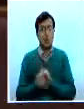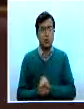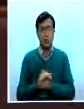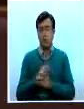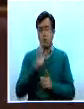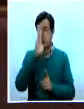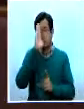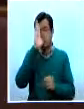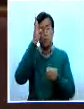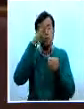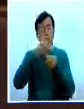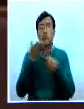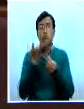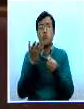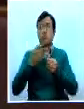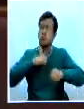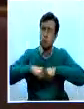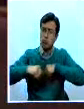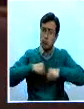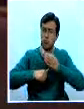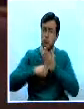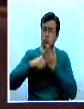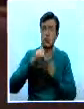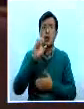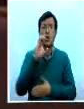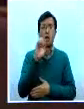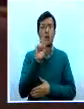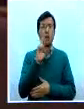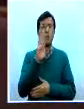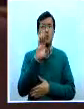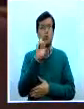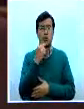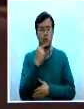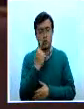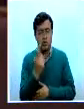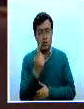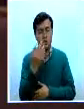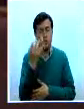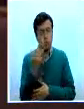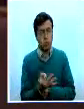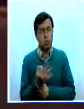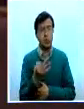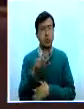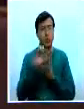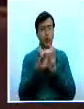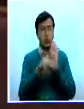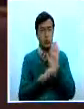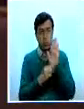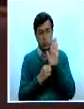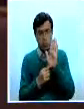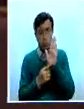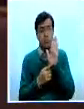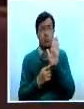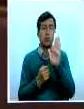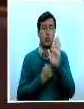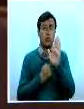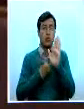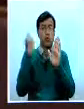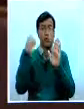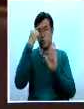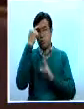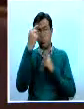enfocado y es un gran esfuerzo que ministro que rascón se ha pedido que se deriva del flexo constitucional y por supuesto la visión que tenemos como vogue o como